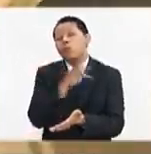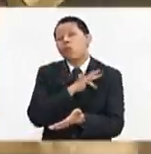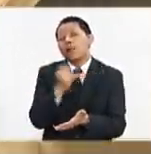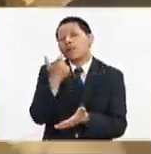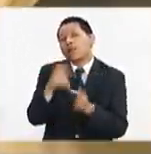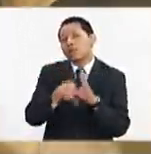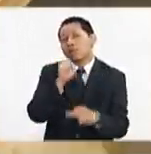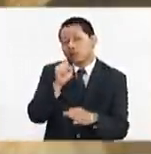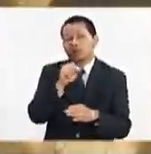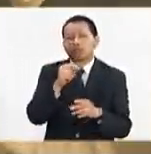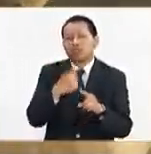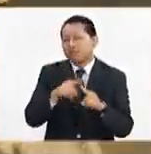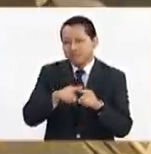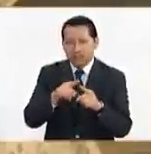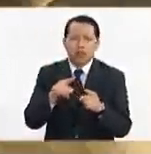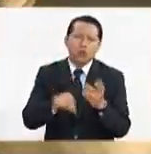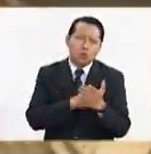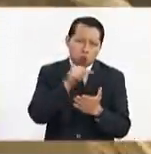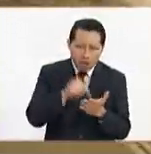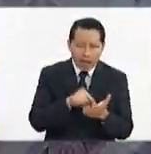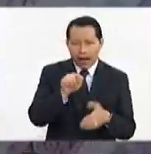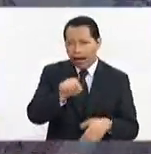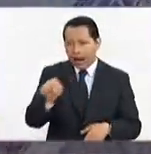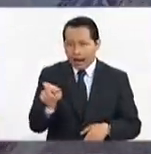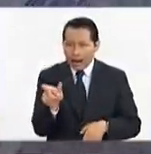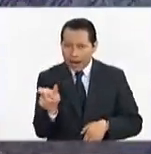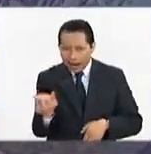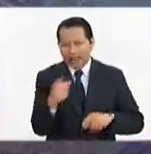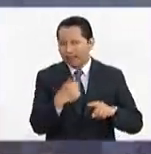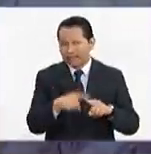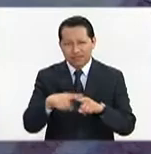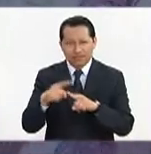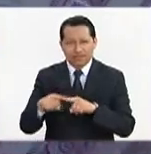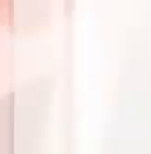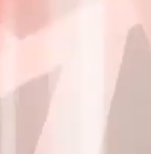en sucursales, cajeros y módulos de Bansefi.